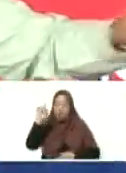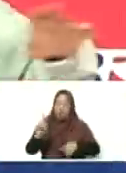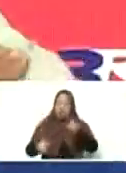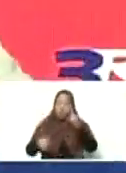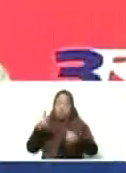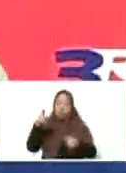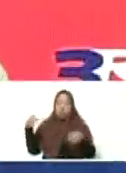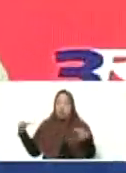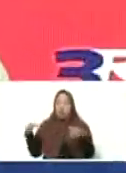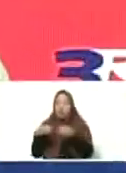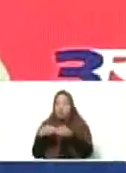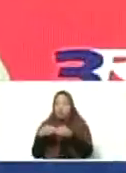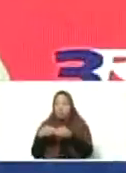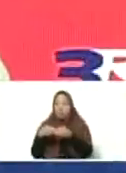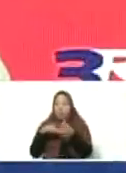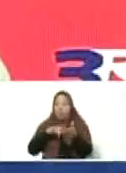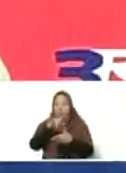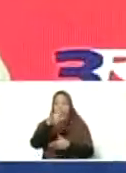delegación